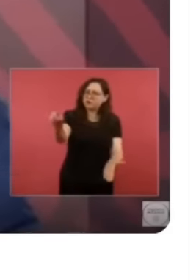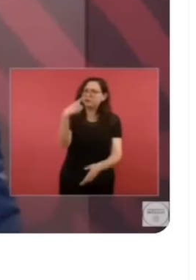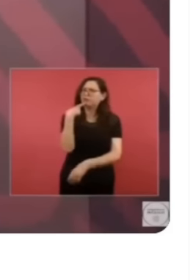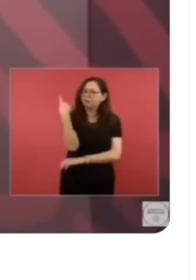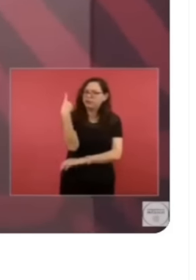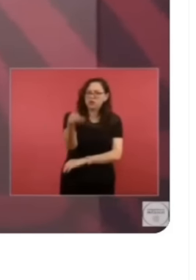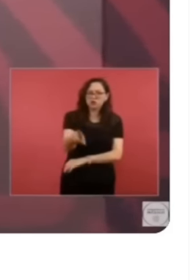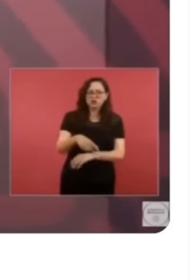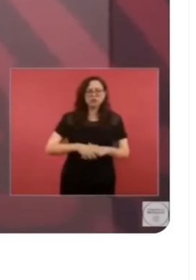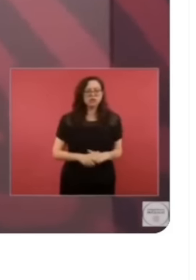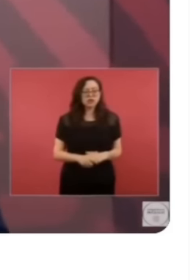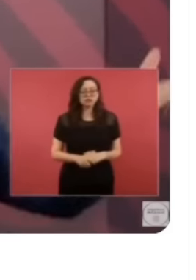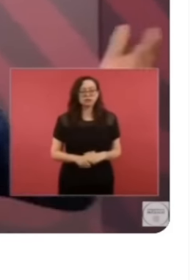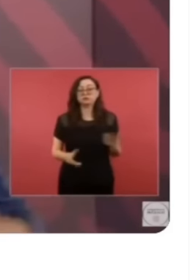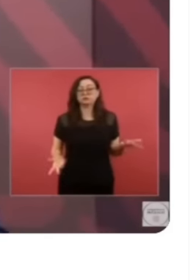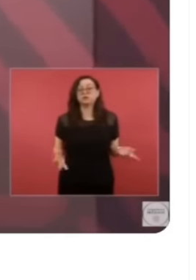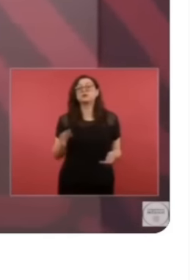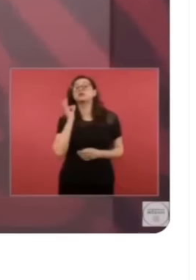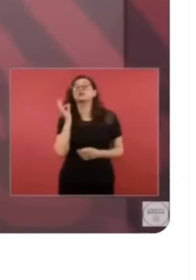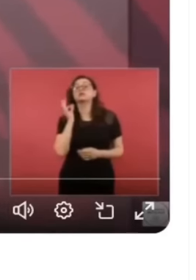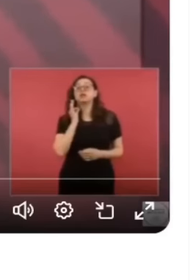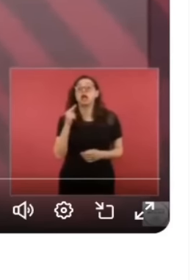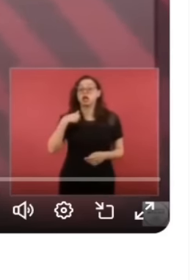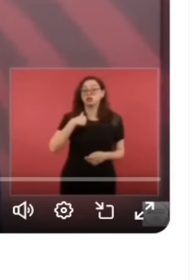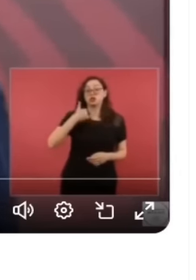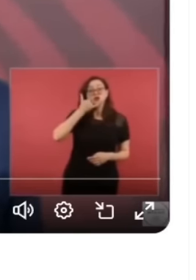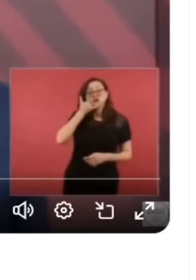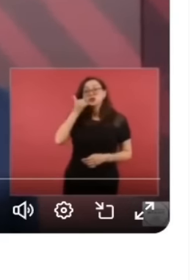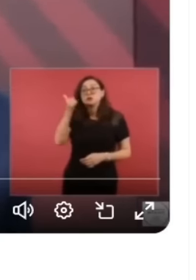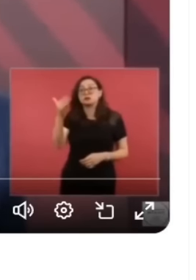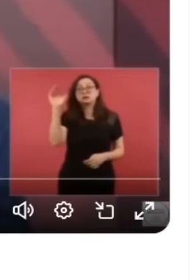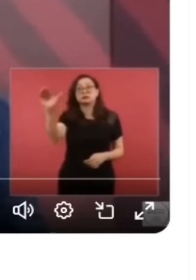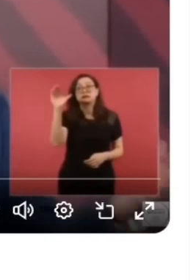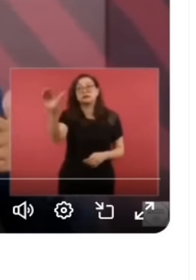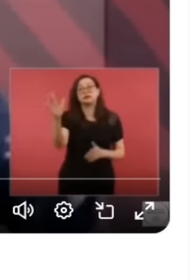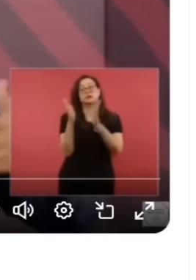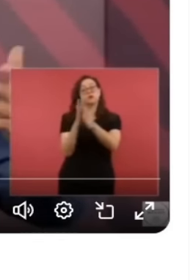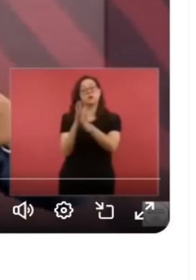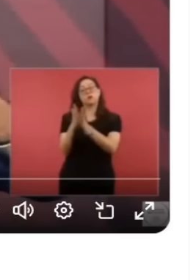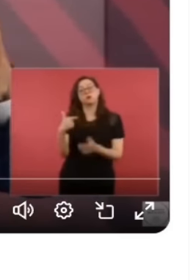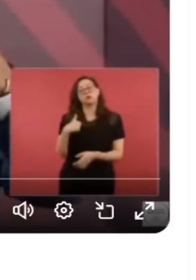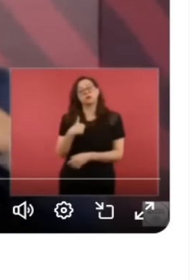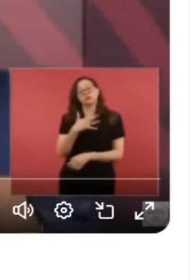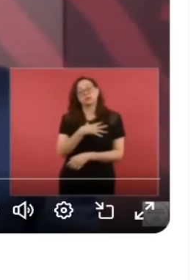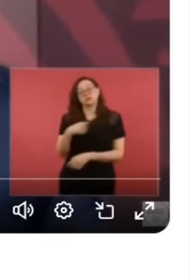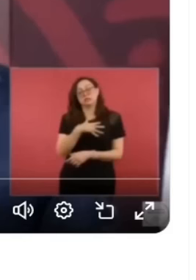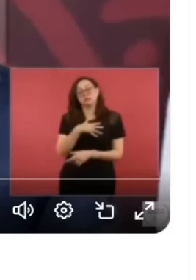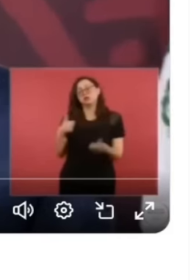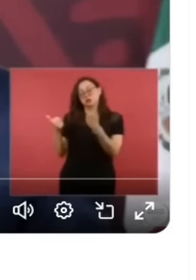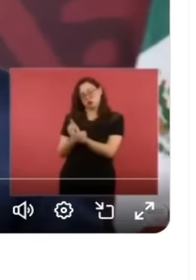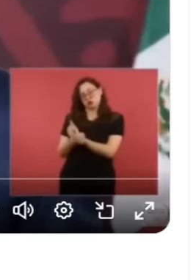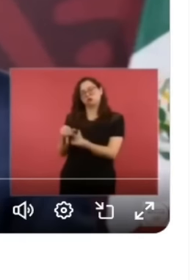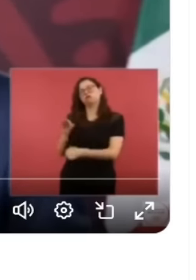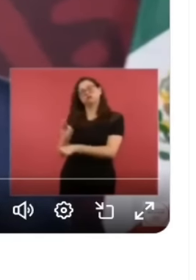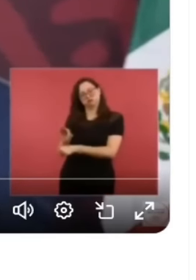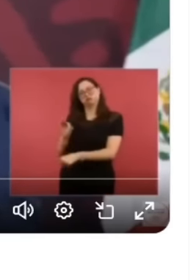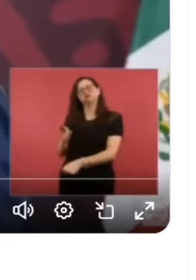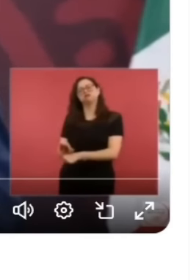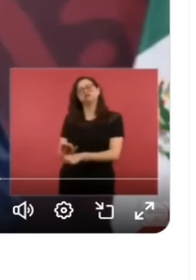No le voy a hablar al fiscal para decirle, oiga, ahí les